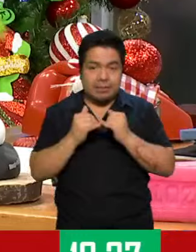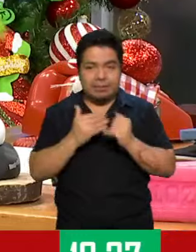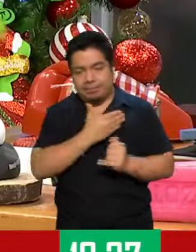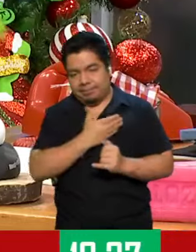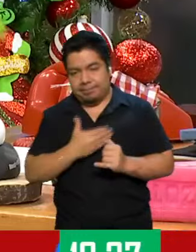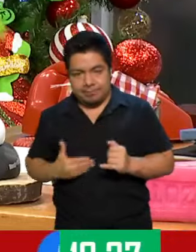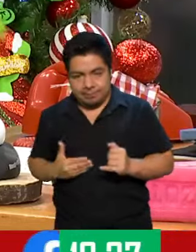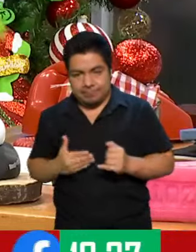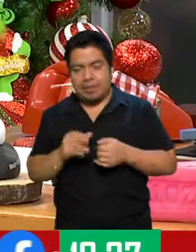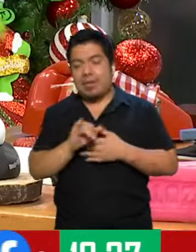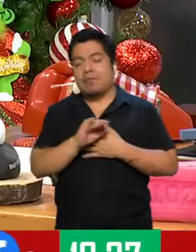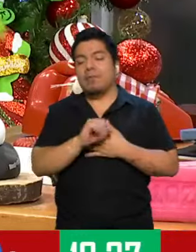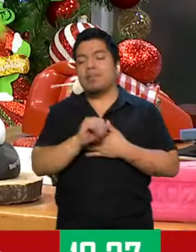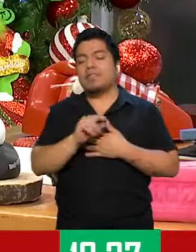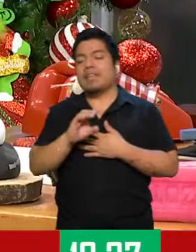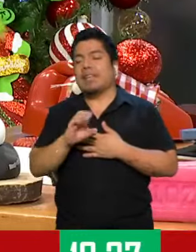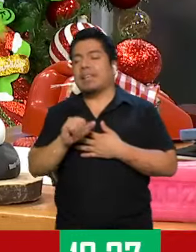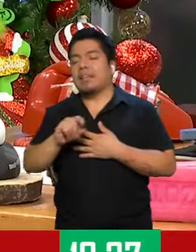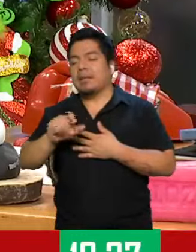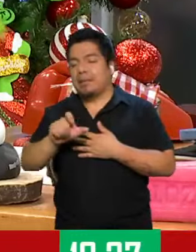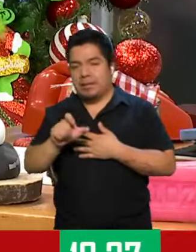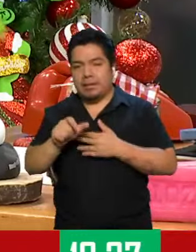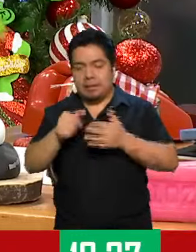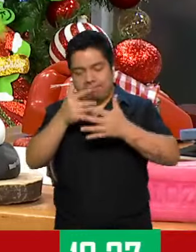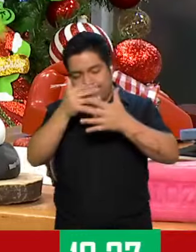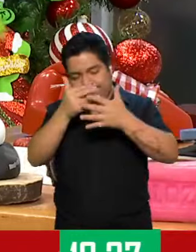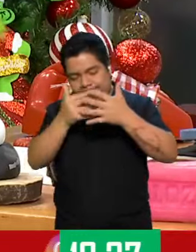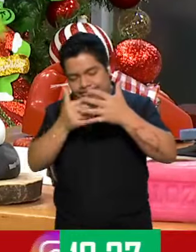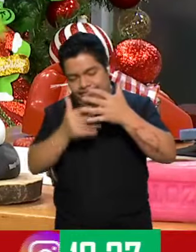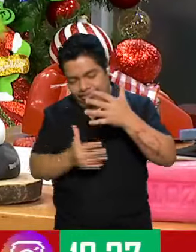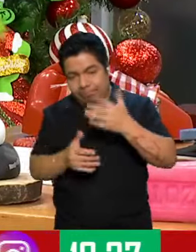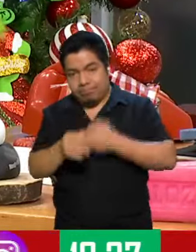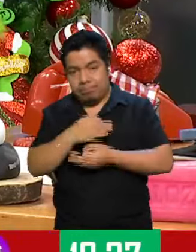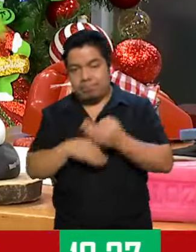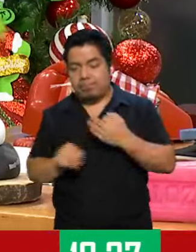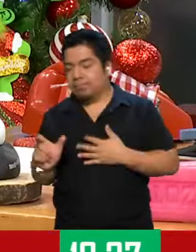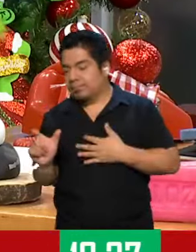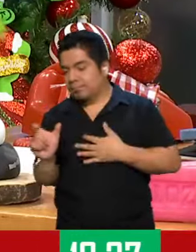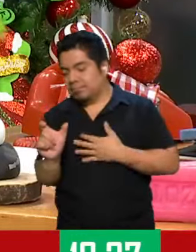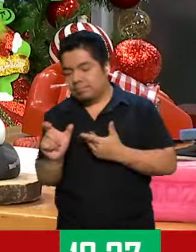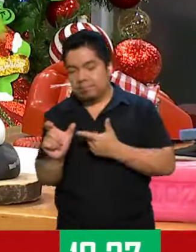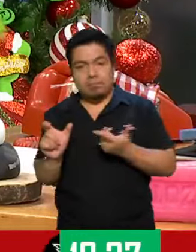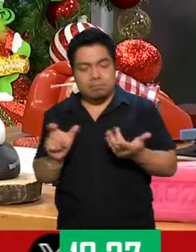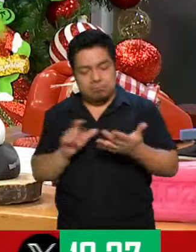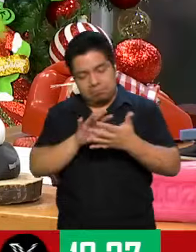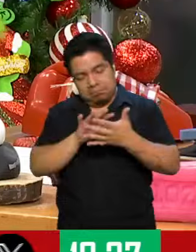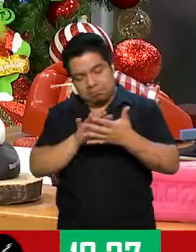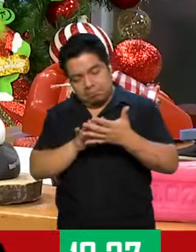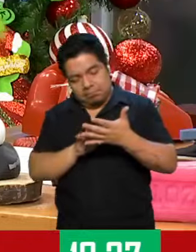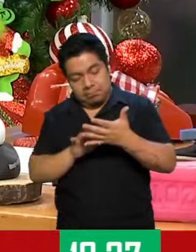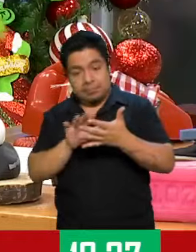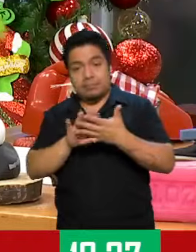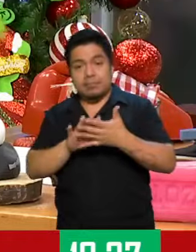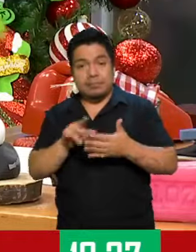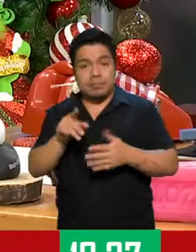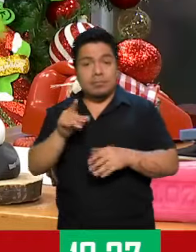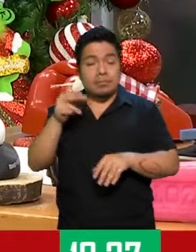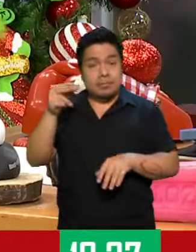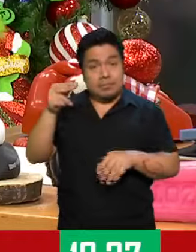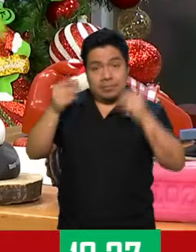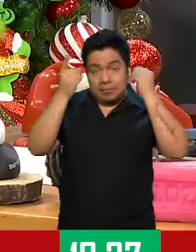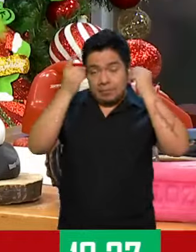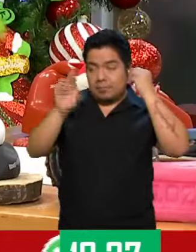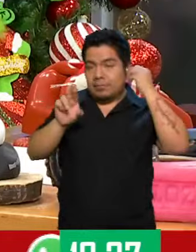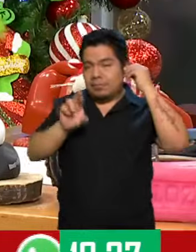Sí, de InfoCDMX, pero ahí le va cómo se llama todo para ver si cabe en su tarjeta de presentación. ¿Me cae? Doctor